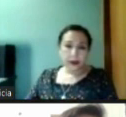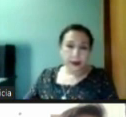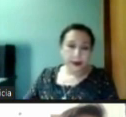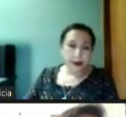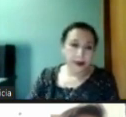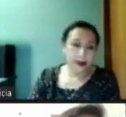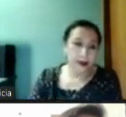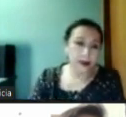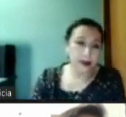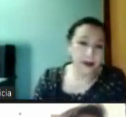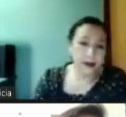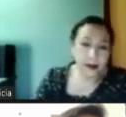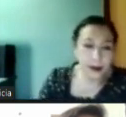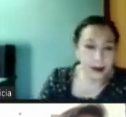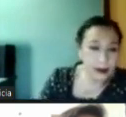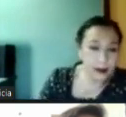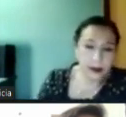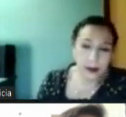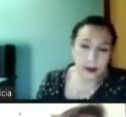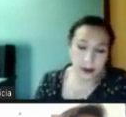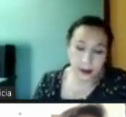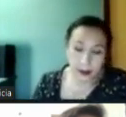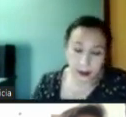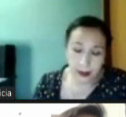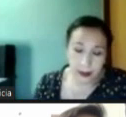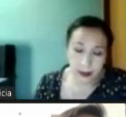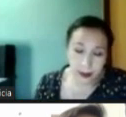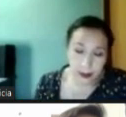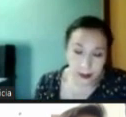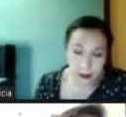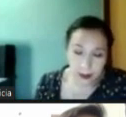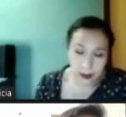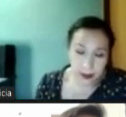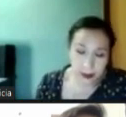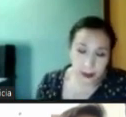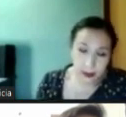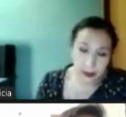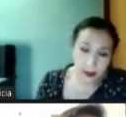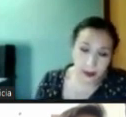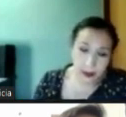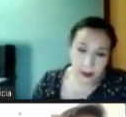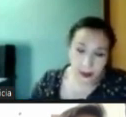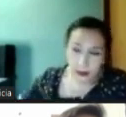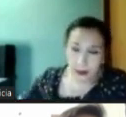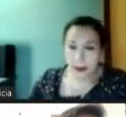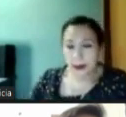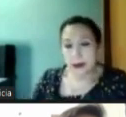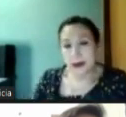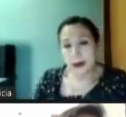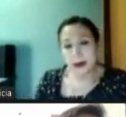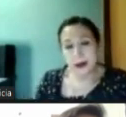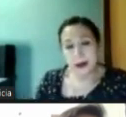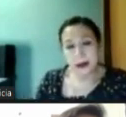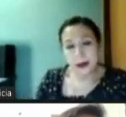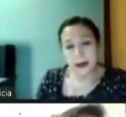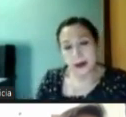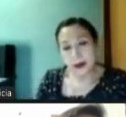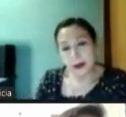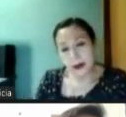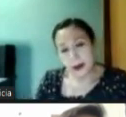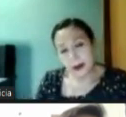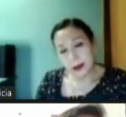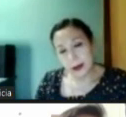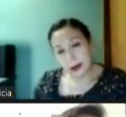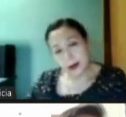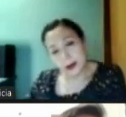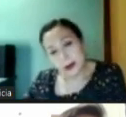escuchamos. Considero de suma importancia que el gobierno municipal de Ciudad Juárez siga realizando acciones de prevención